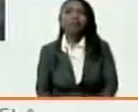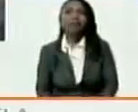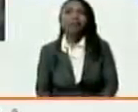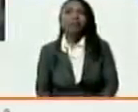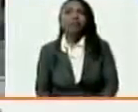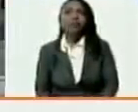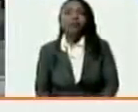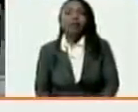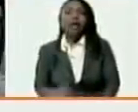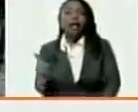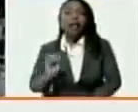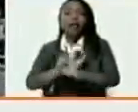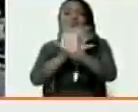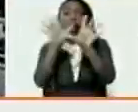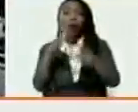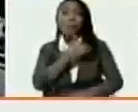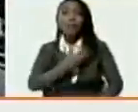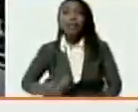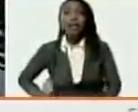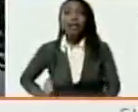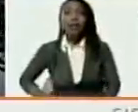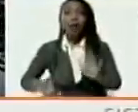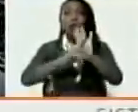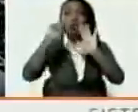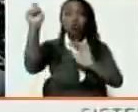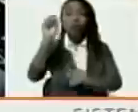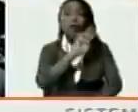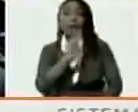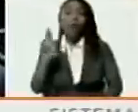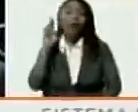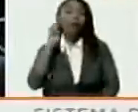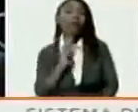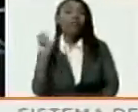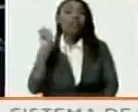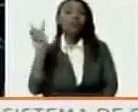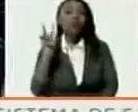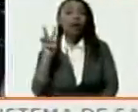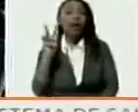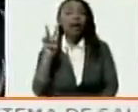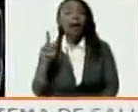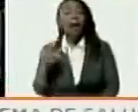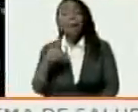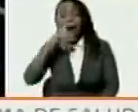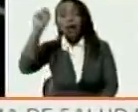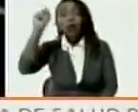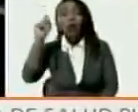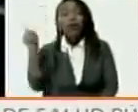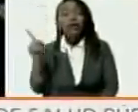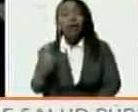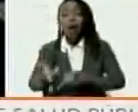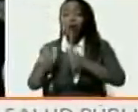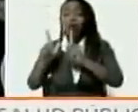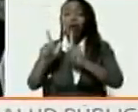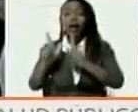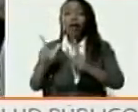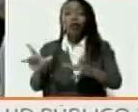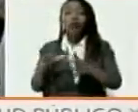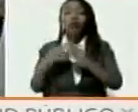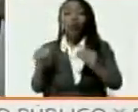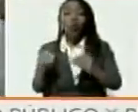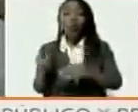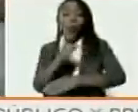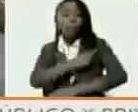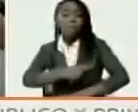sido entonces las declaraciones del presidente constitucional de la República Bolivariana de Venezuela, Nicolás Maduro Moros. Las autoridades toman todos los